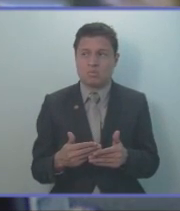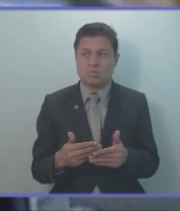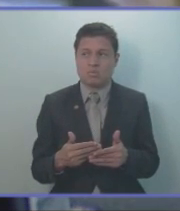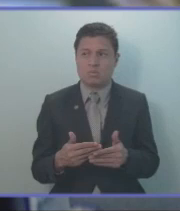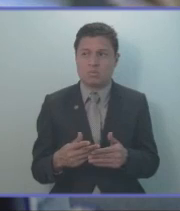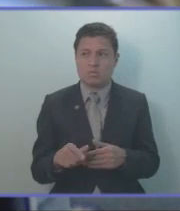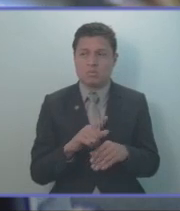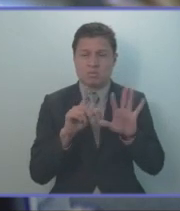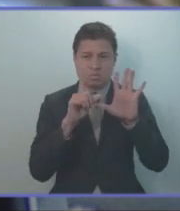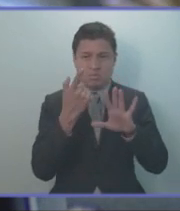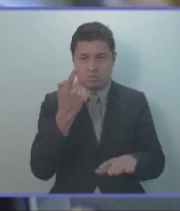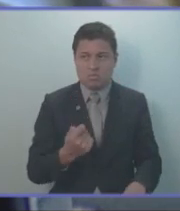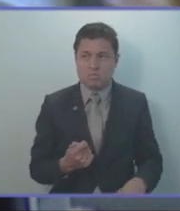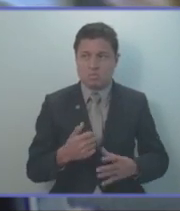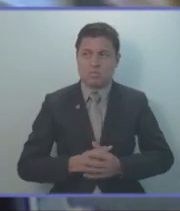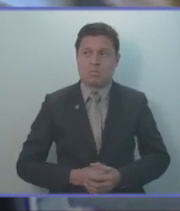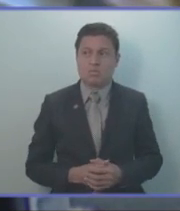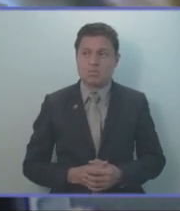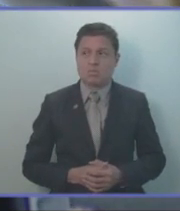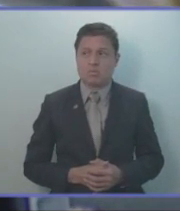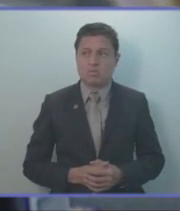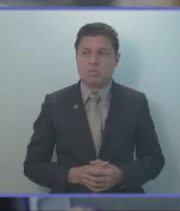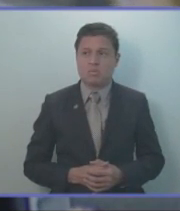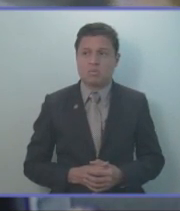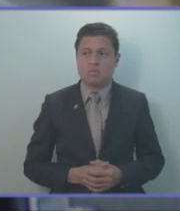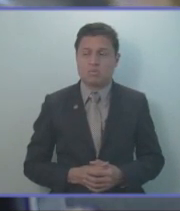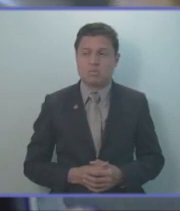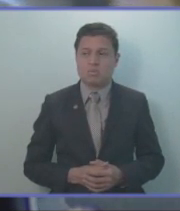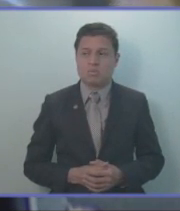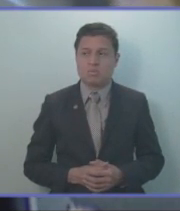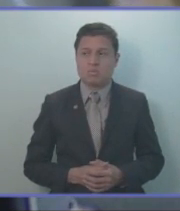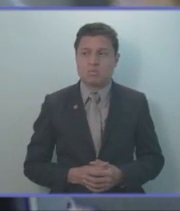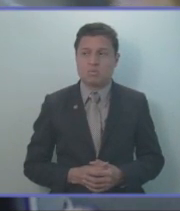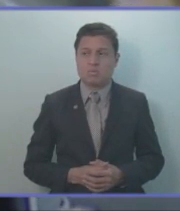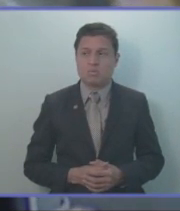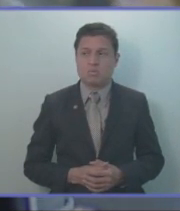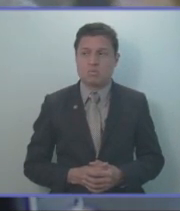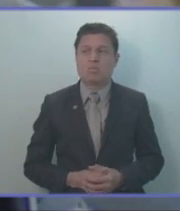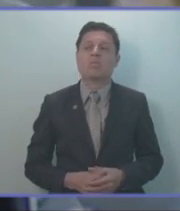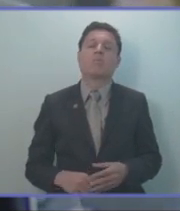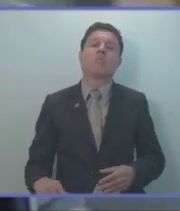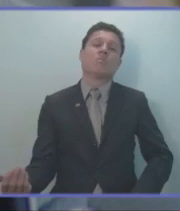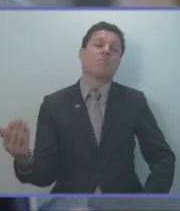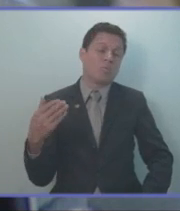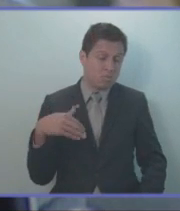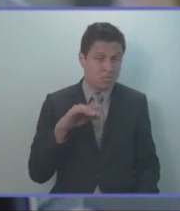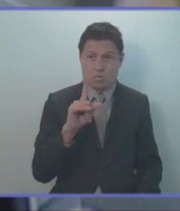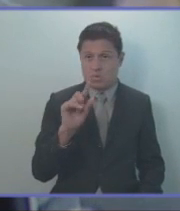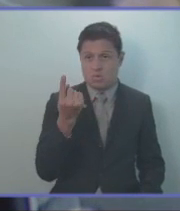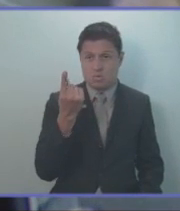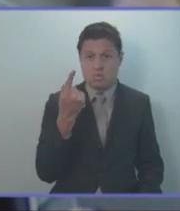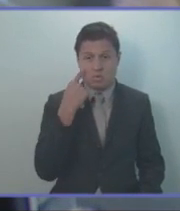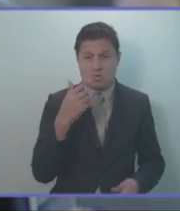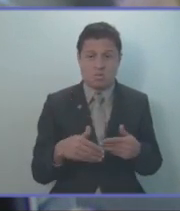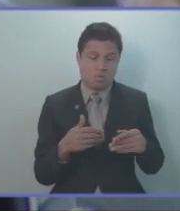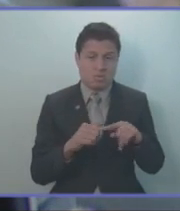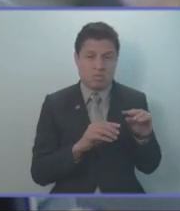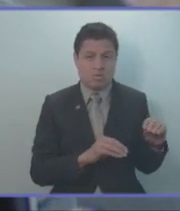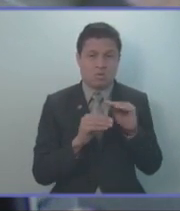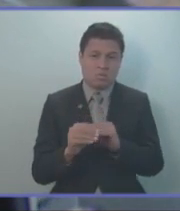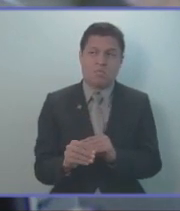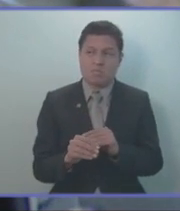inhabilitatorio de los 6 meses. El principal caso, más no es el único que produce tal